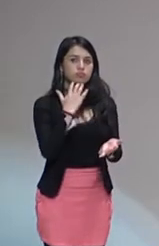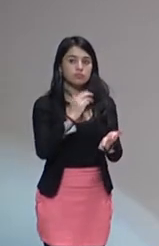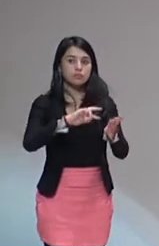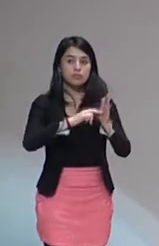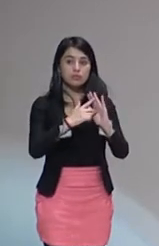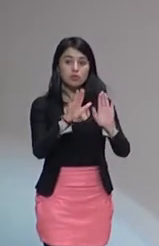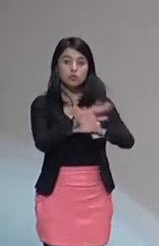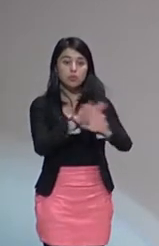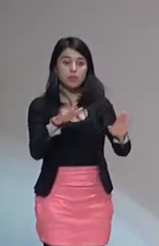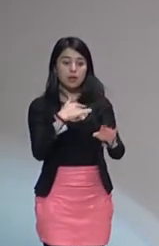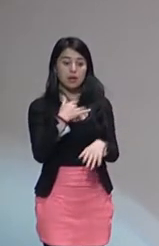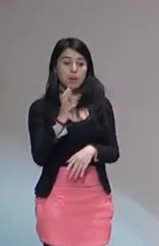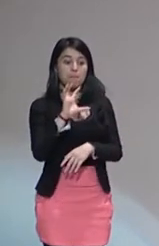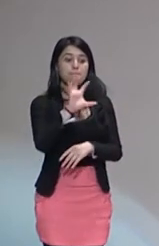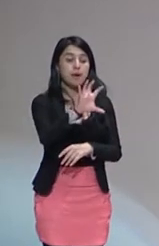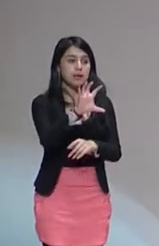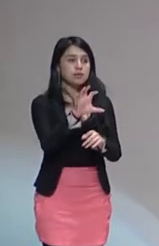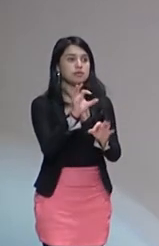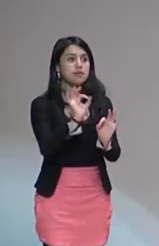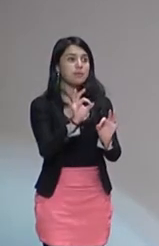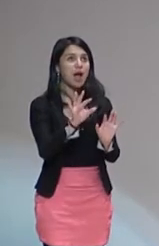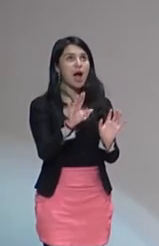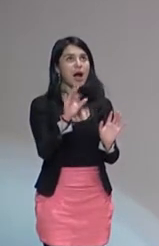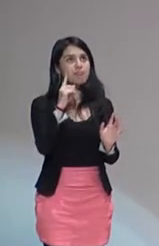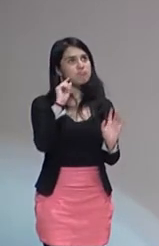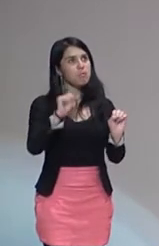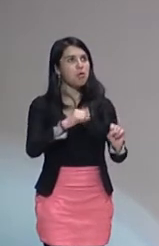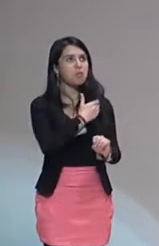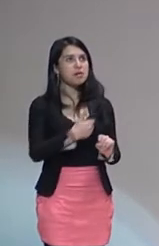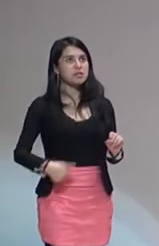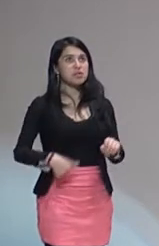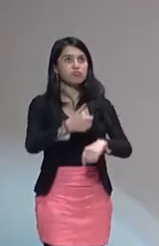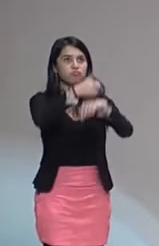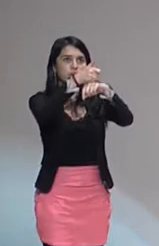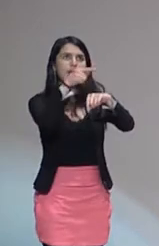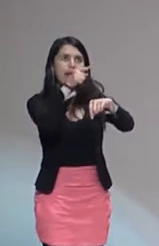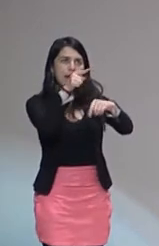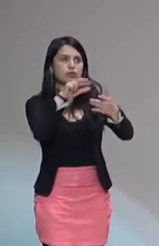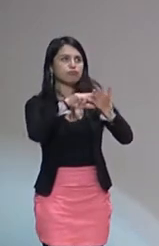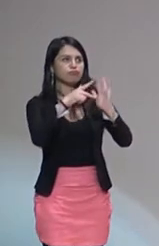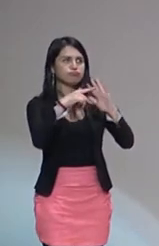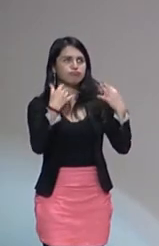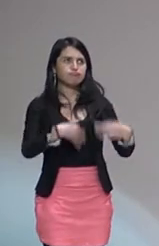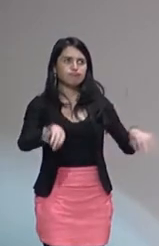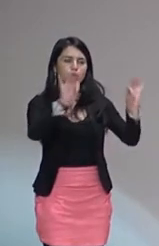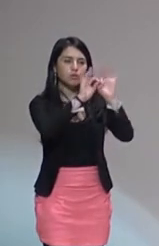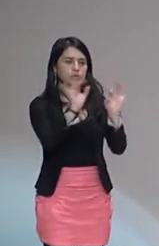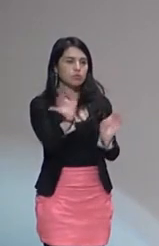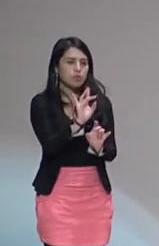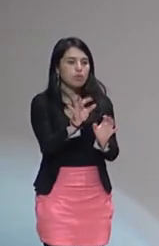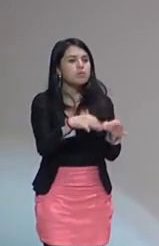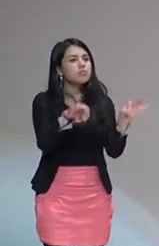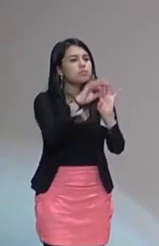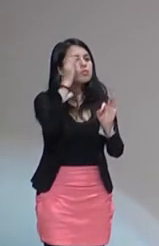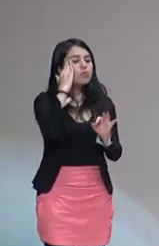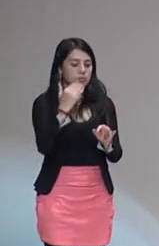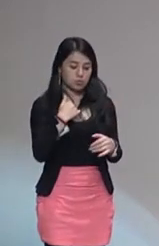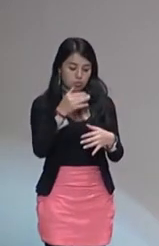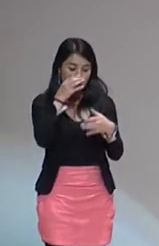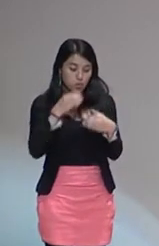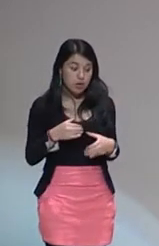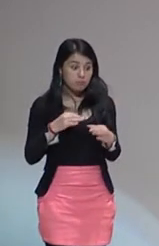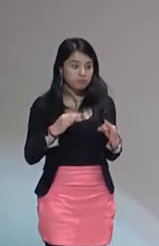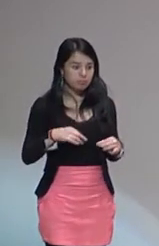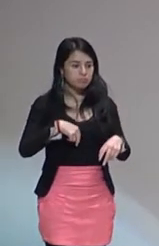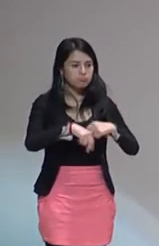no tiene que hacer país solo logrando ser presidente o logrando un alto cargo, él hace país cuando ejerce la ciudadanía. Y